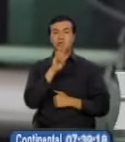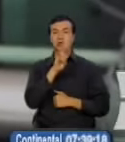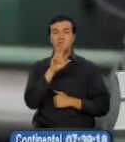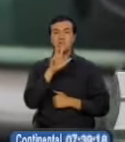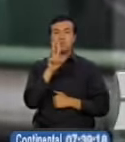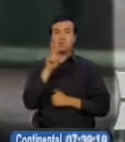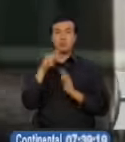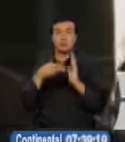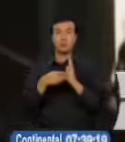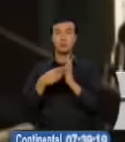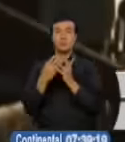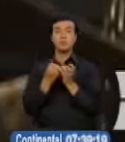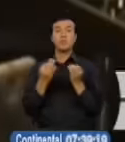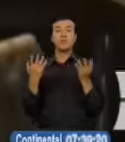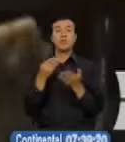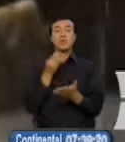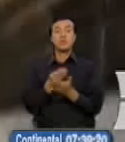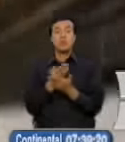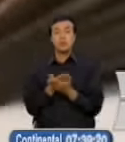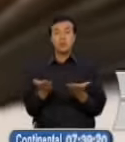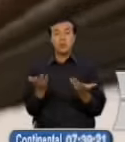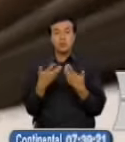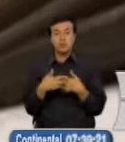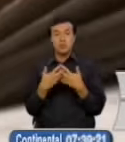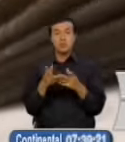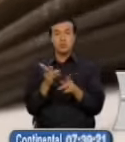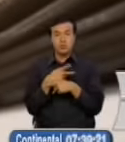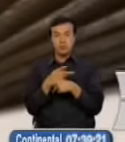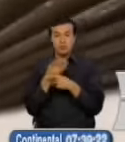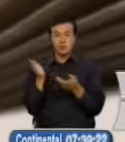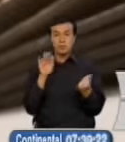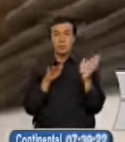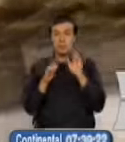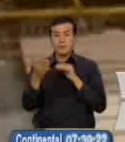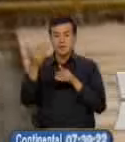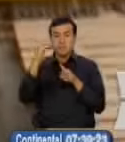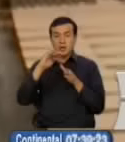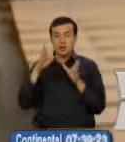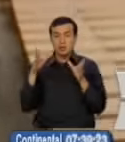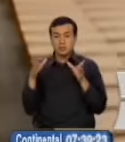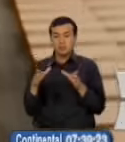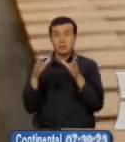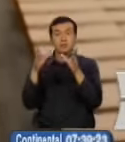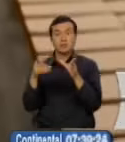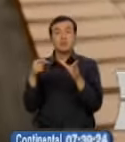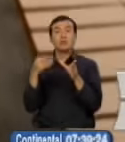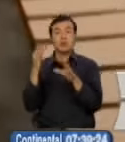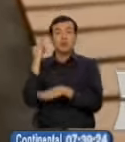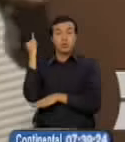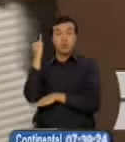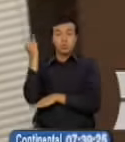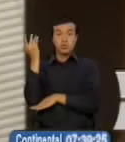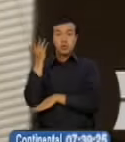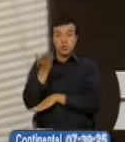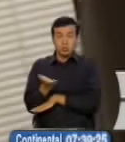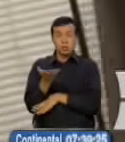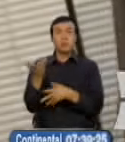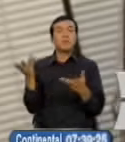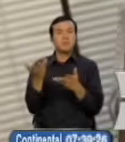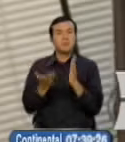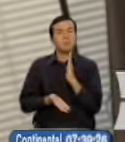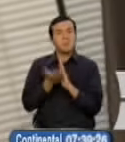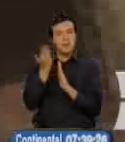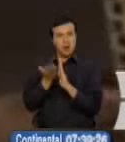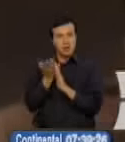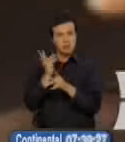$1.632.000, en cambio, servirá para la adquisición de maquinarias para la producción de cajas de cartón corrugado, con lo cual la industria cartonera Palmar aumentará